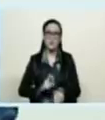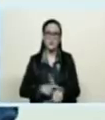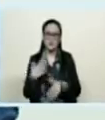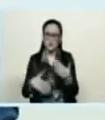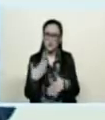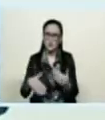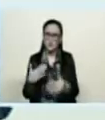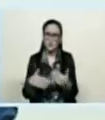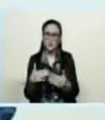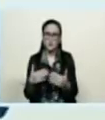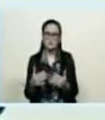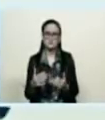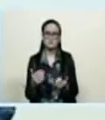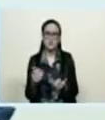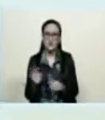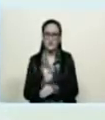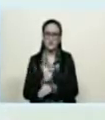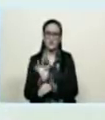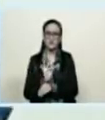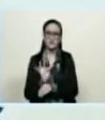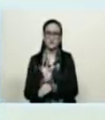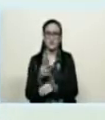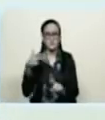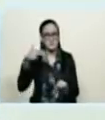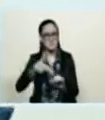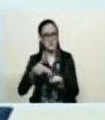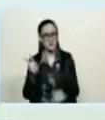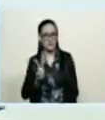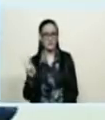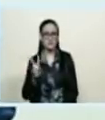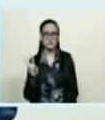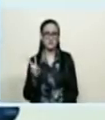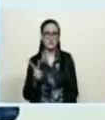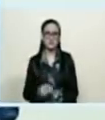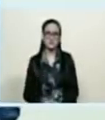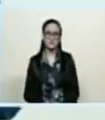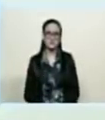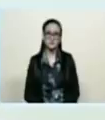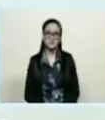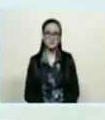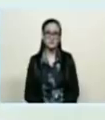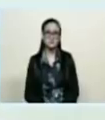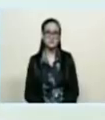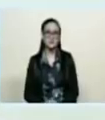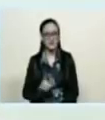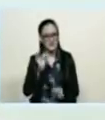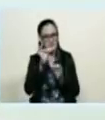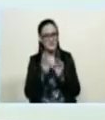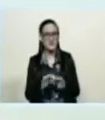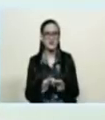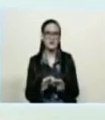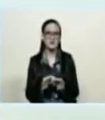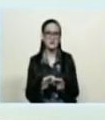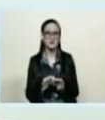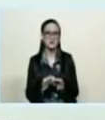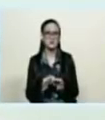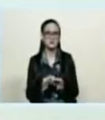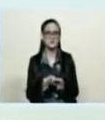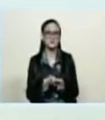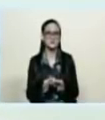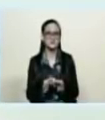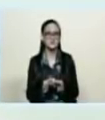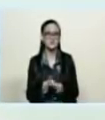de acelerar la entrada en funcionamiento del Petro venezolano. Tengamos fe en lo que creamos.